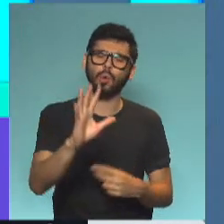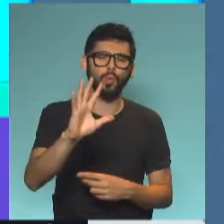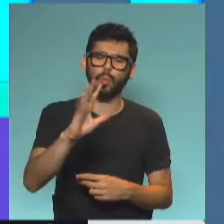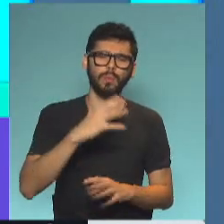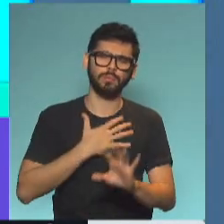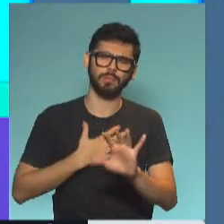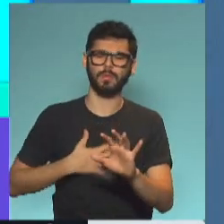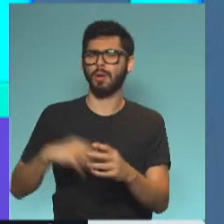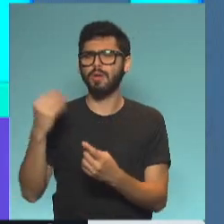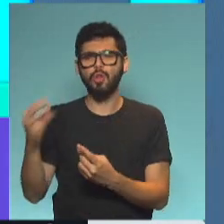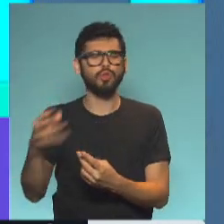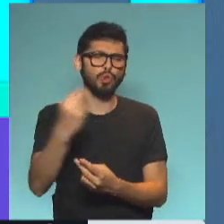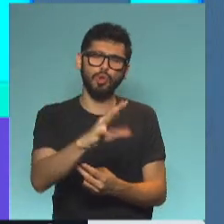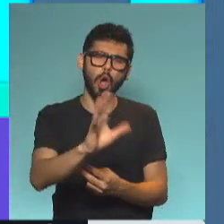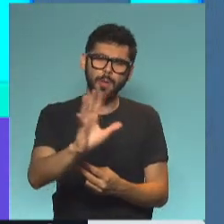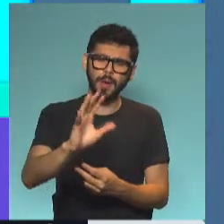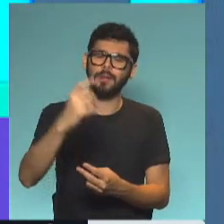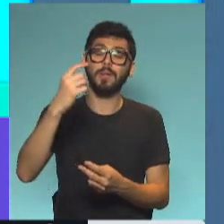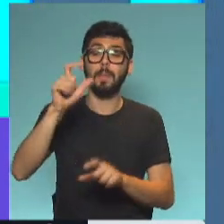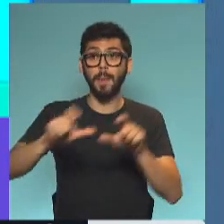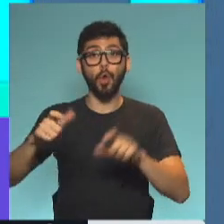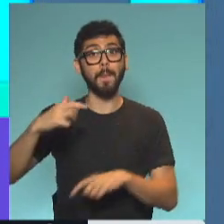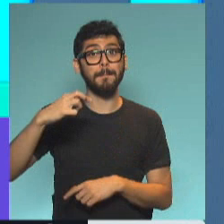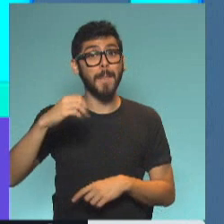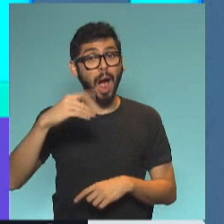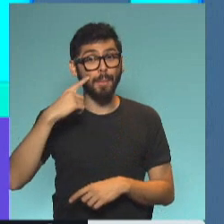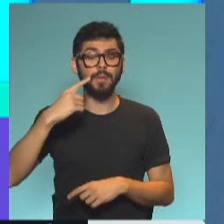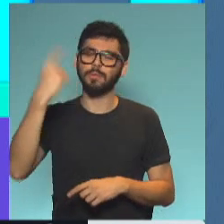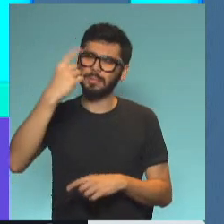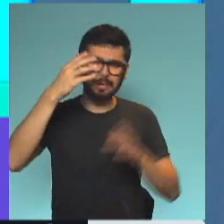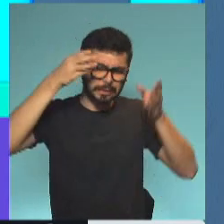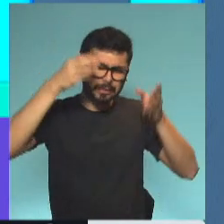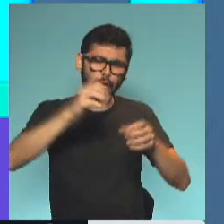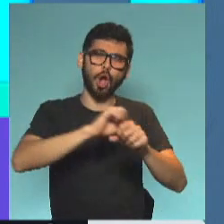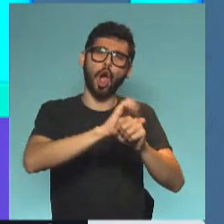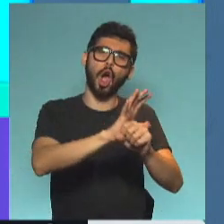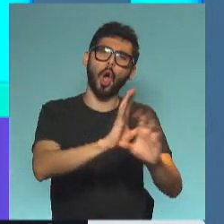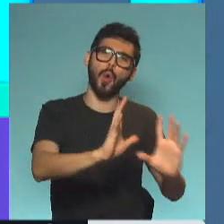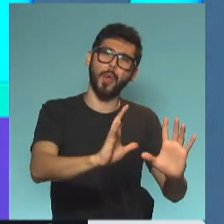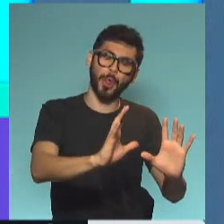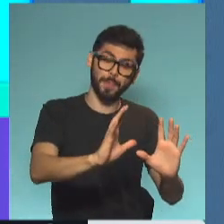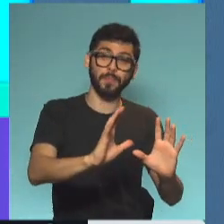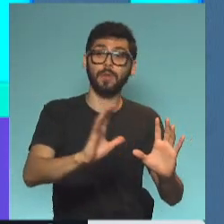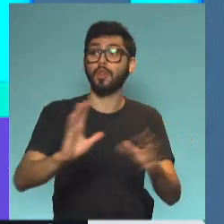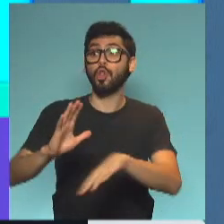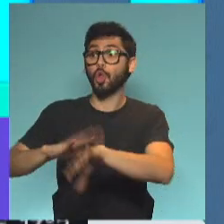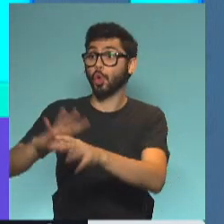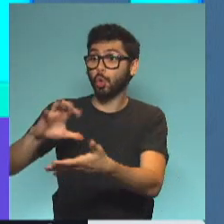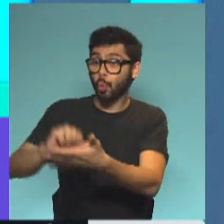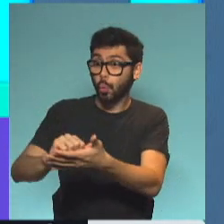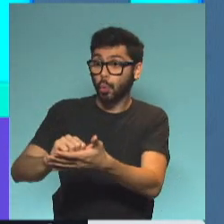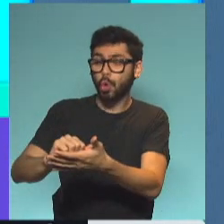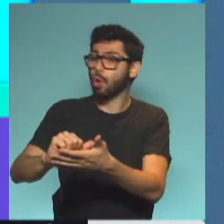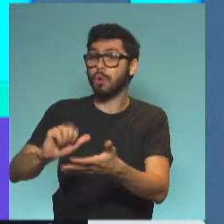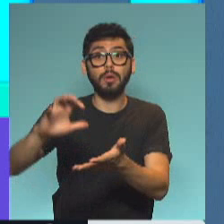manera vacunen se nuestros afiliados y afiliadas vacuna contra el cob y 19 después de ese turno que les llegó en la prescripción en ese